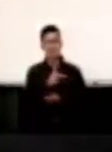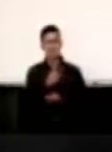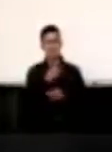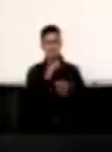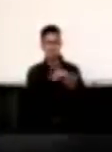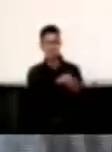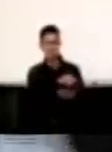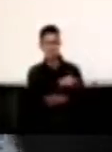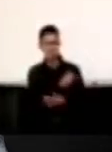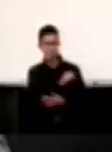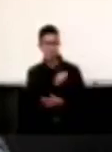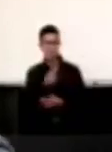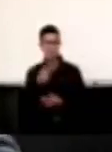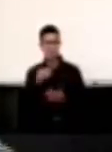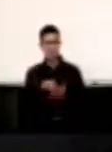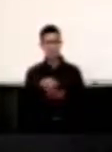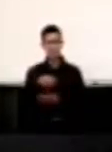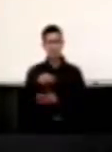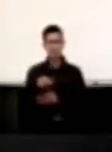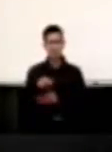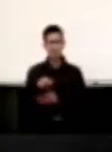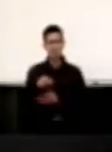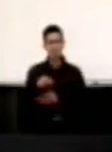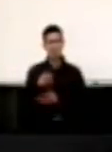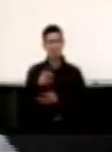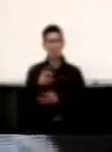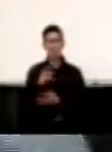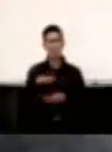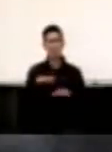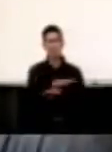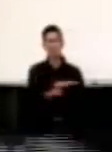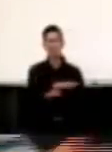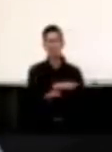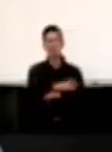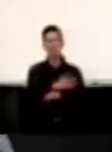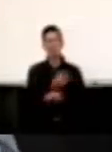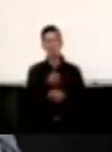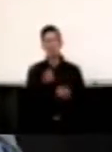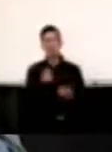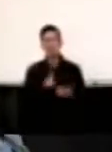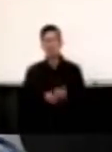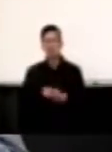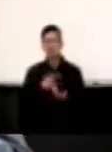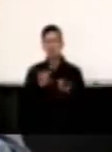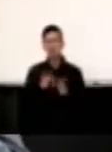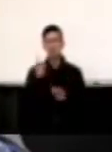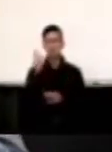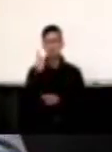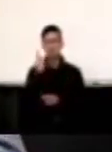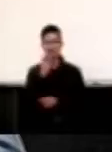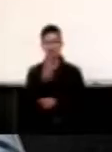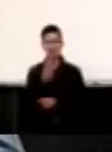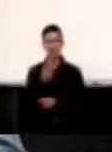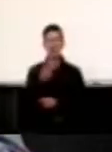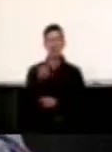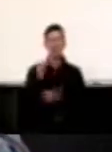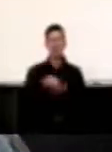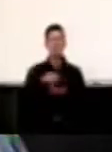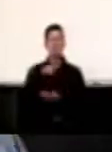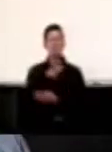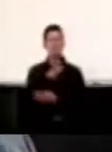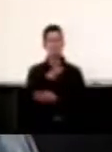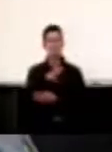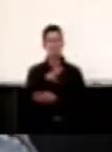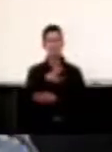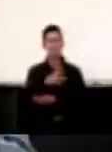empezó a calar en el sistema de partidos, al grado de que en las elecciones del 2018 pues